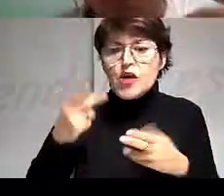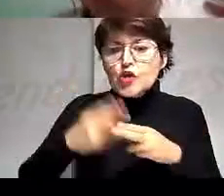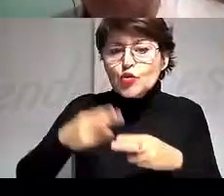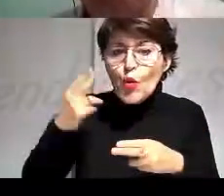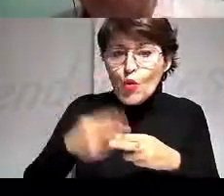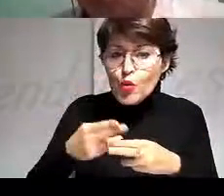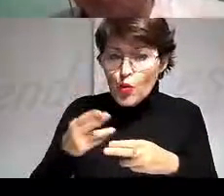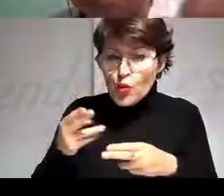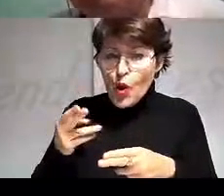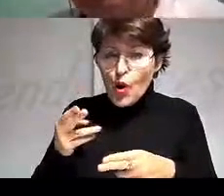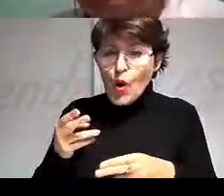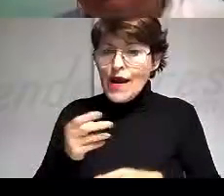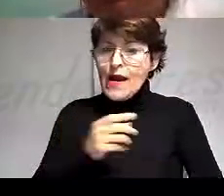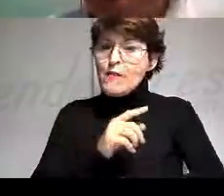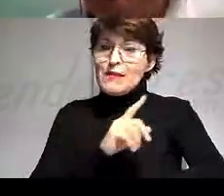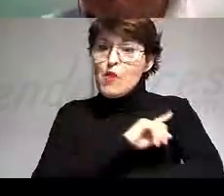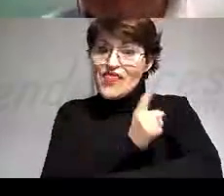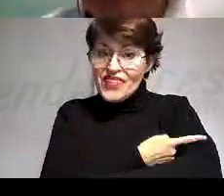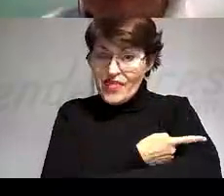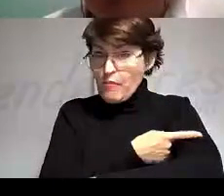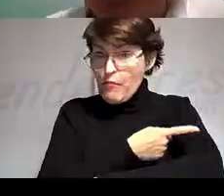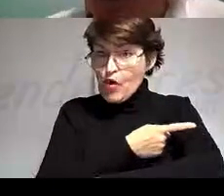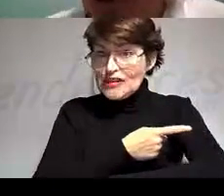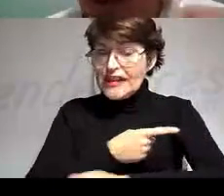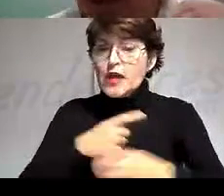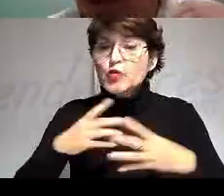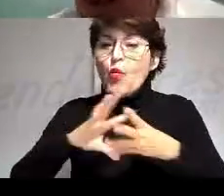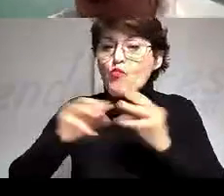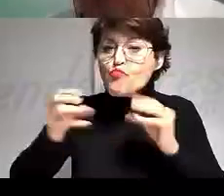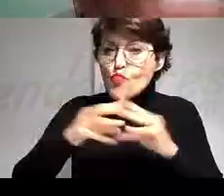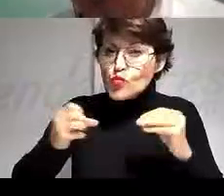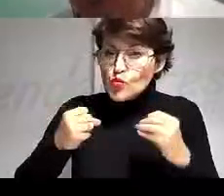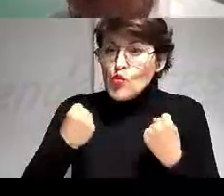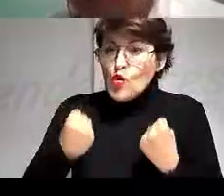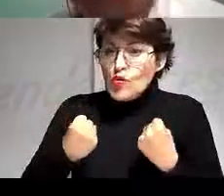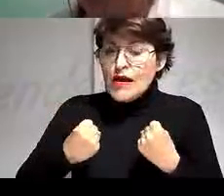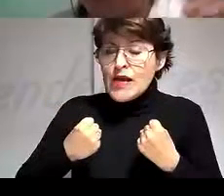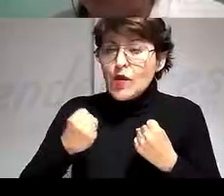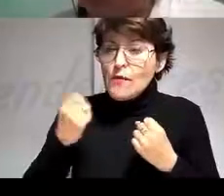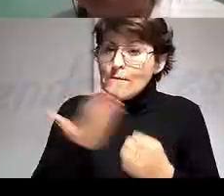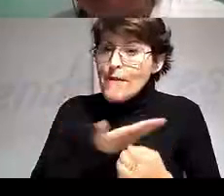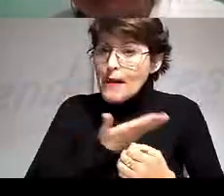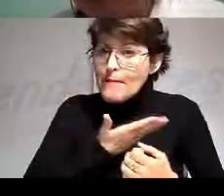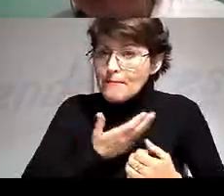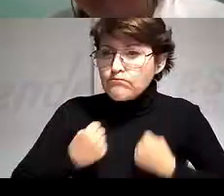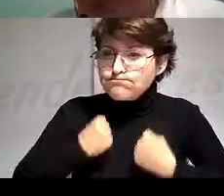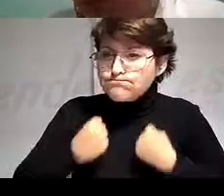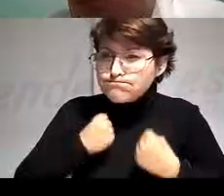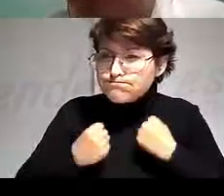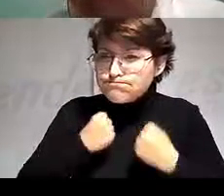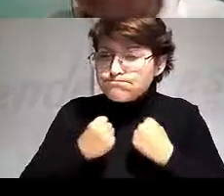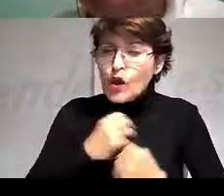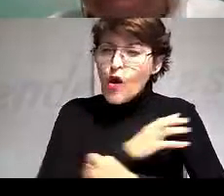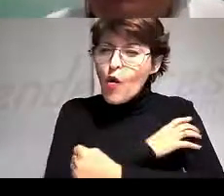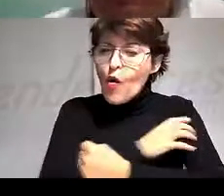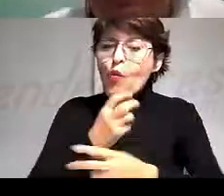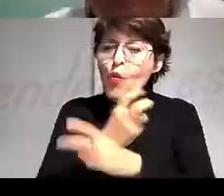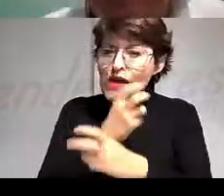decir, lo estamos poniendo al límite, estamos provocando una agresión sobre determinados músculos, sobre los